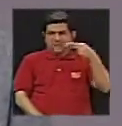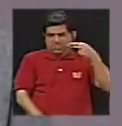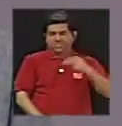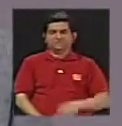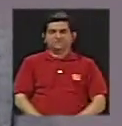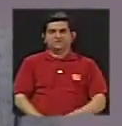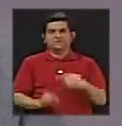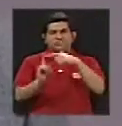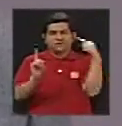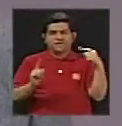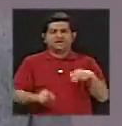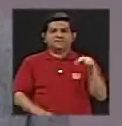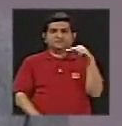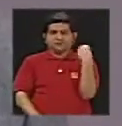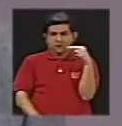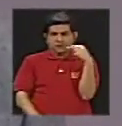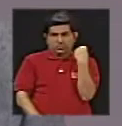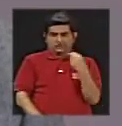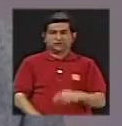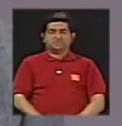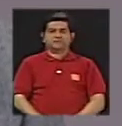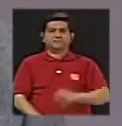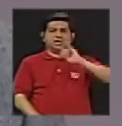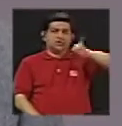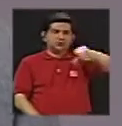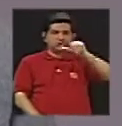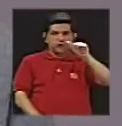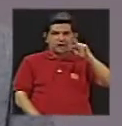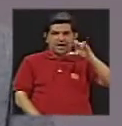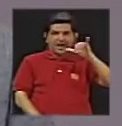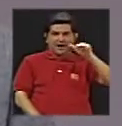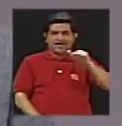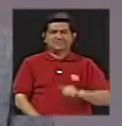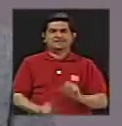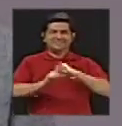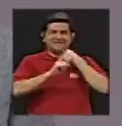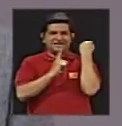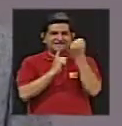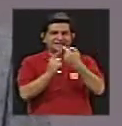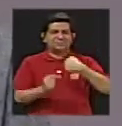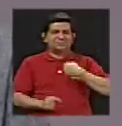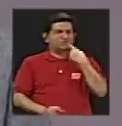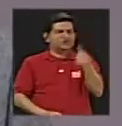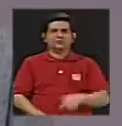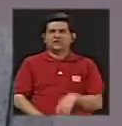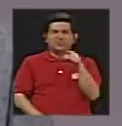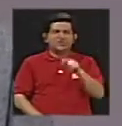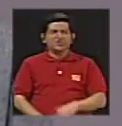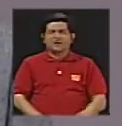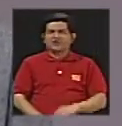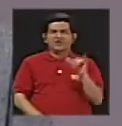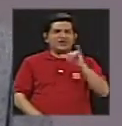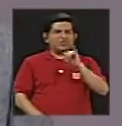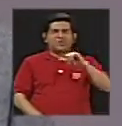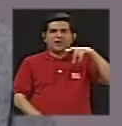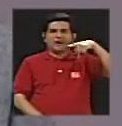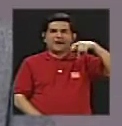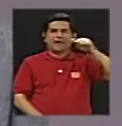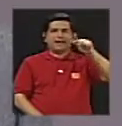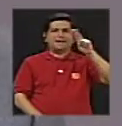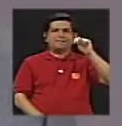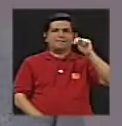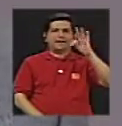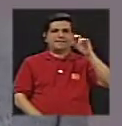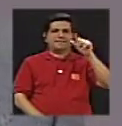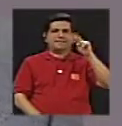a partir del anuncio de don Johnny Araya se entró en un terreno que yo llamo pantanoso, porque no